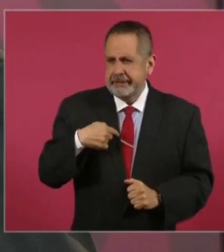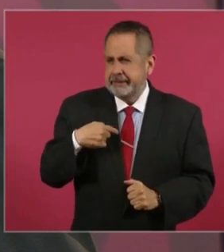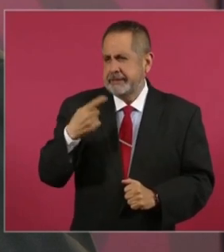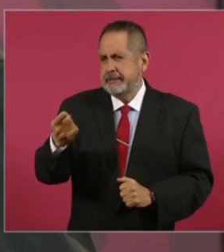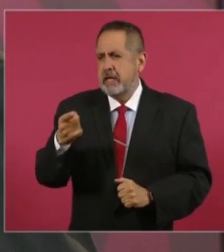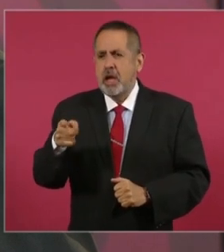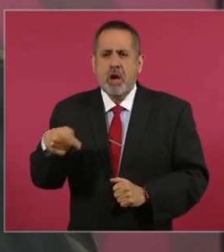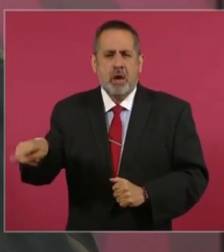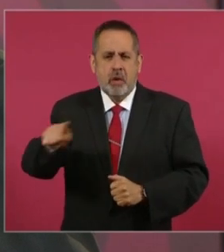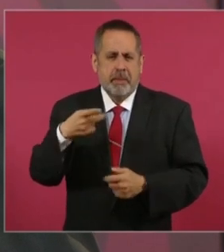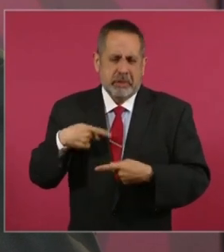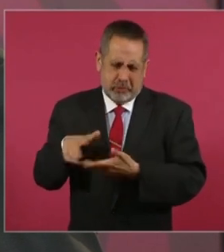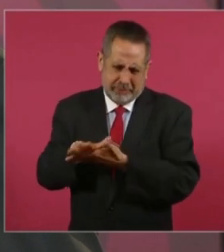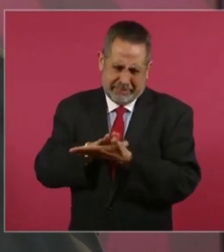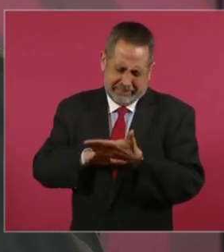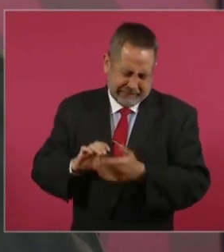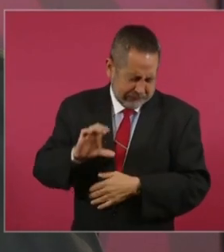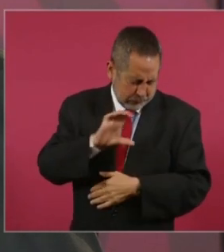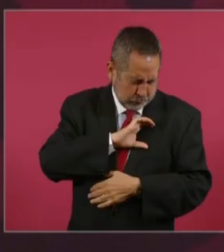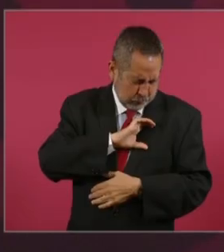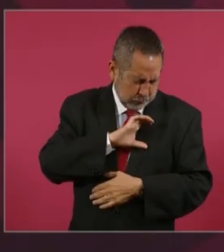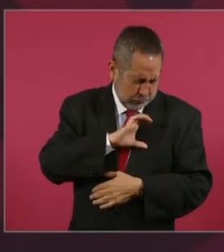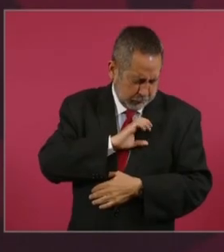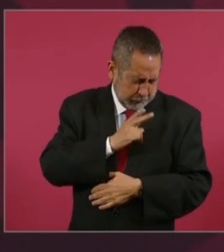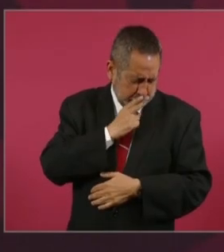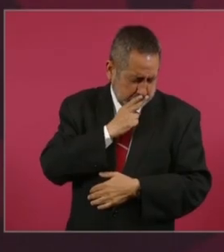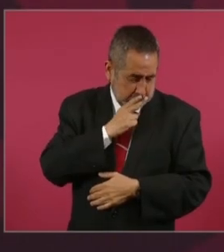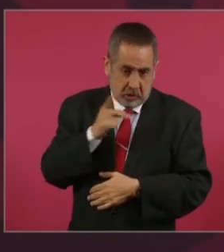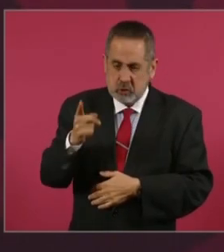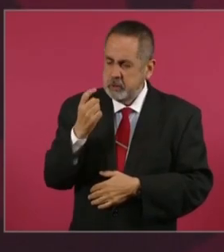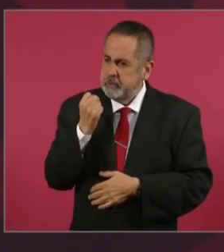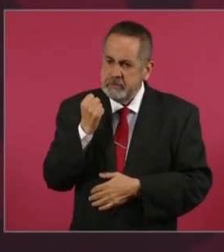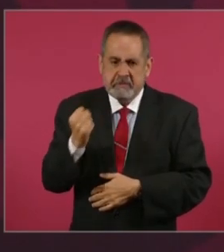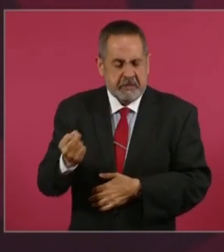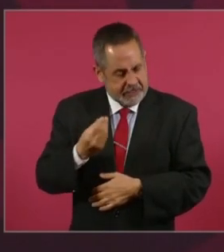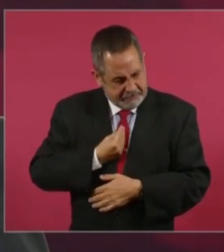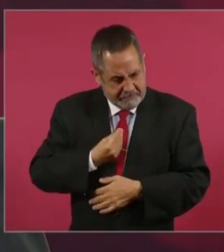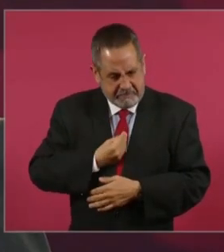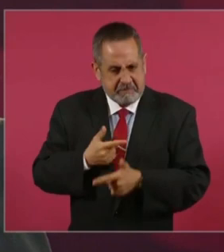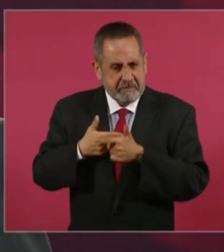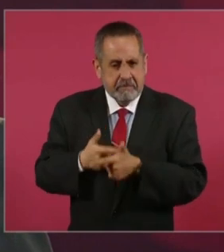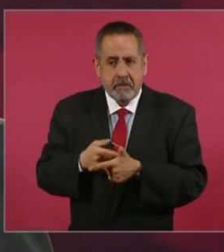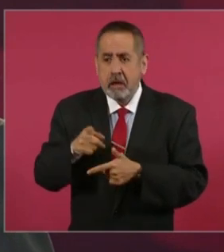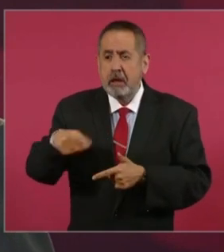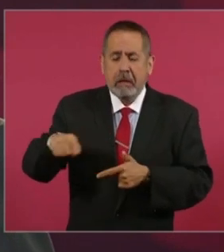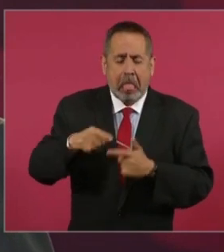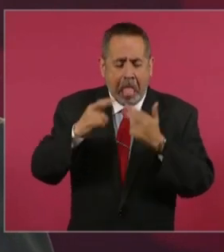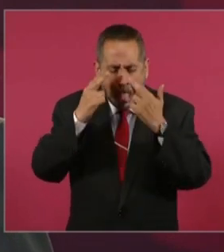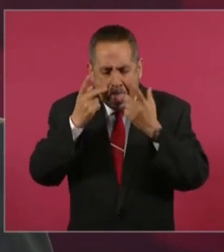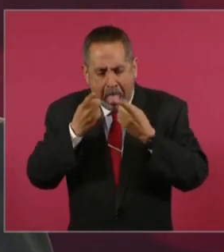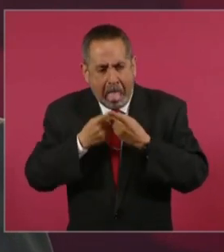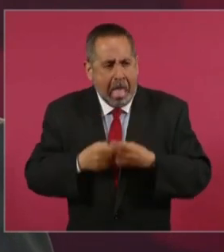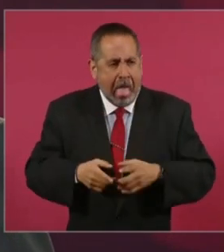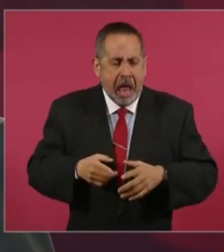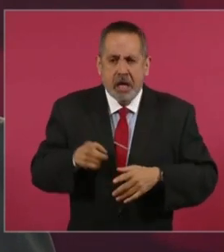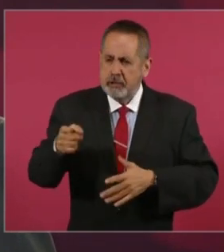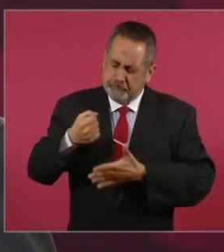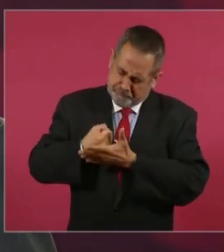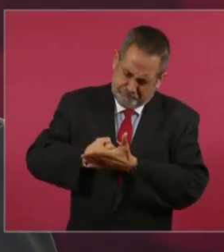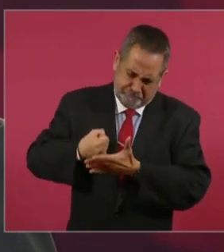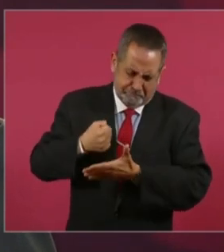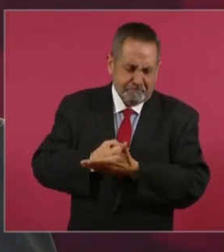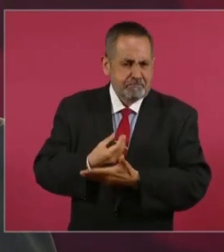a la gente humilde, entre otras cosas, porque esos no se deprimen cuando se lucha,